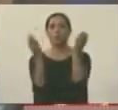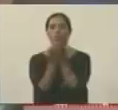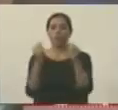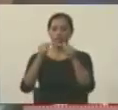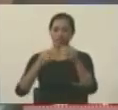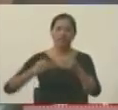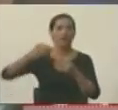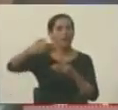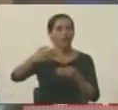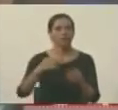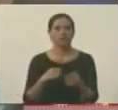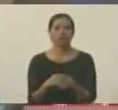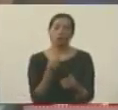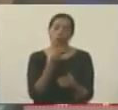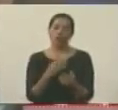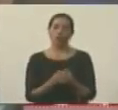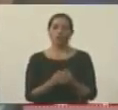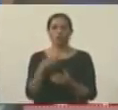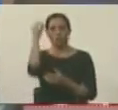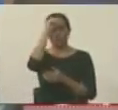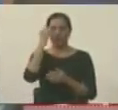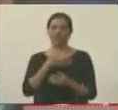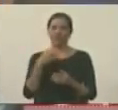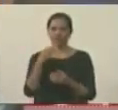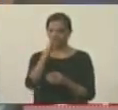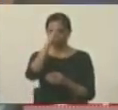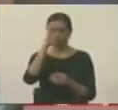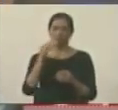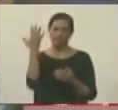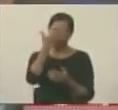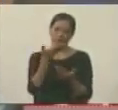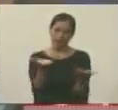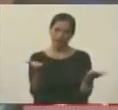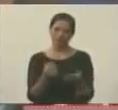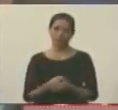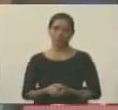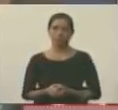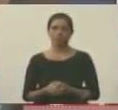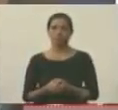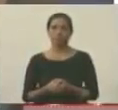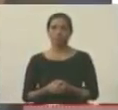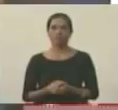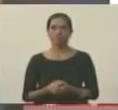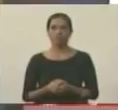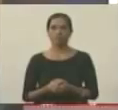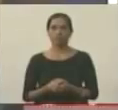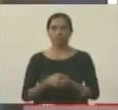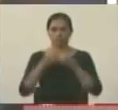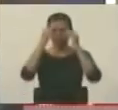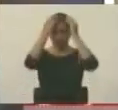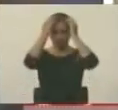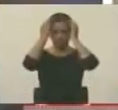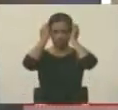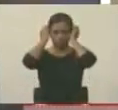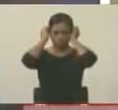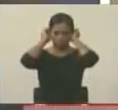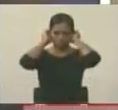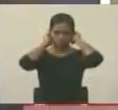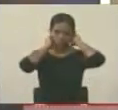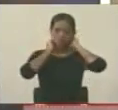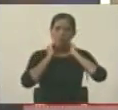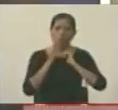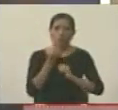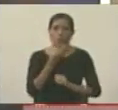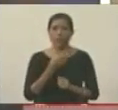bueno es un comentario que quería hacer pero es algo que te parece al presidente mire una de las de las cosas que yo estoy seguro que